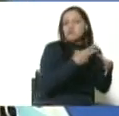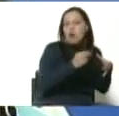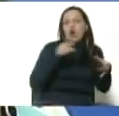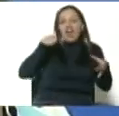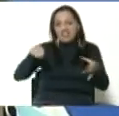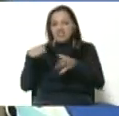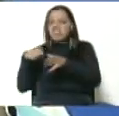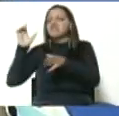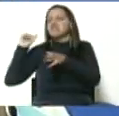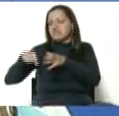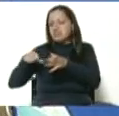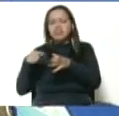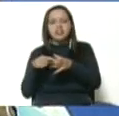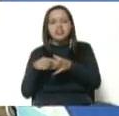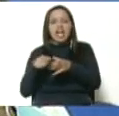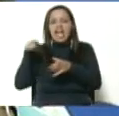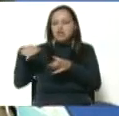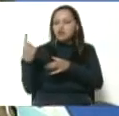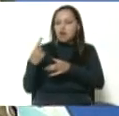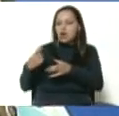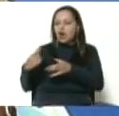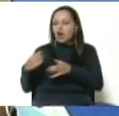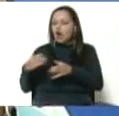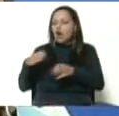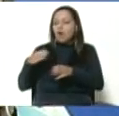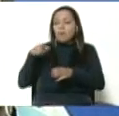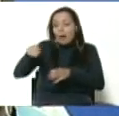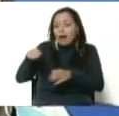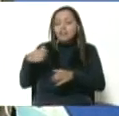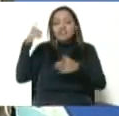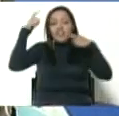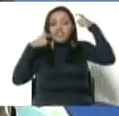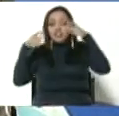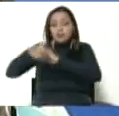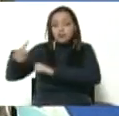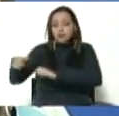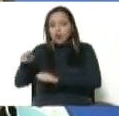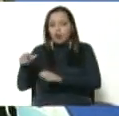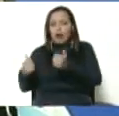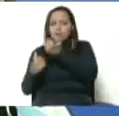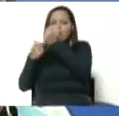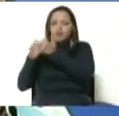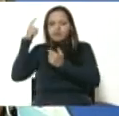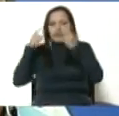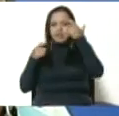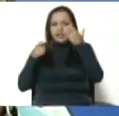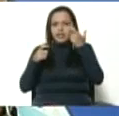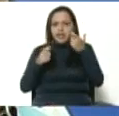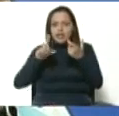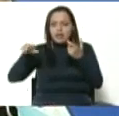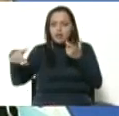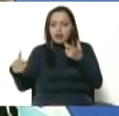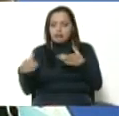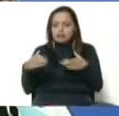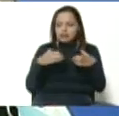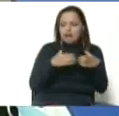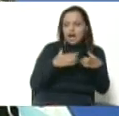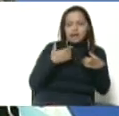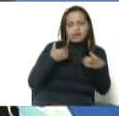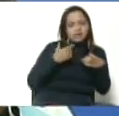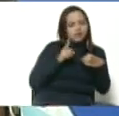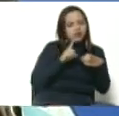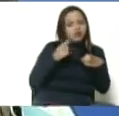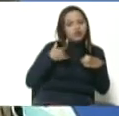solamente para los chavistas. Y Luego se enteraron de cuál era la